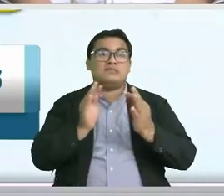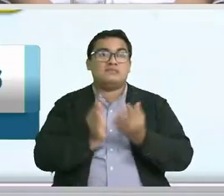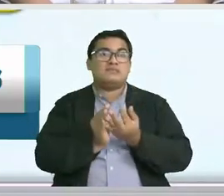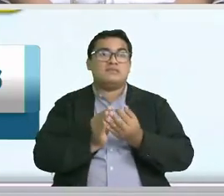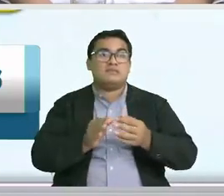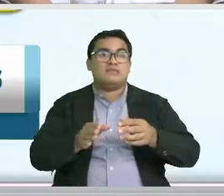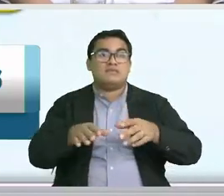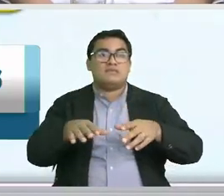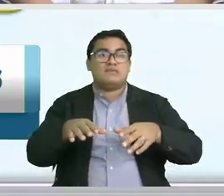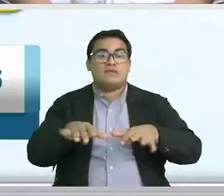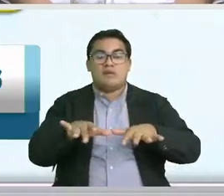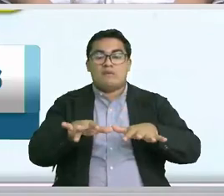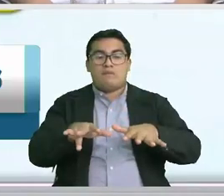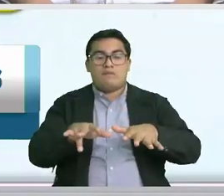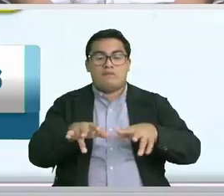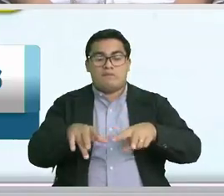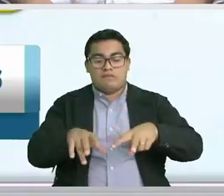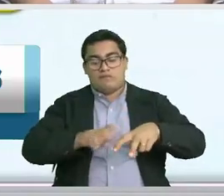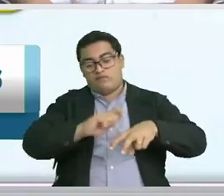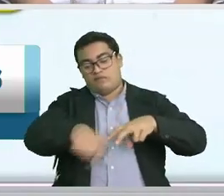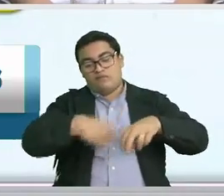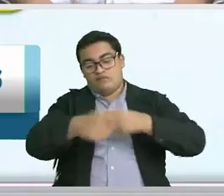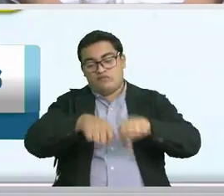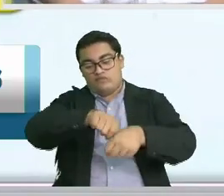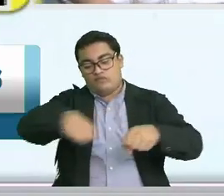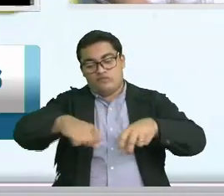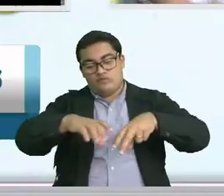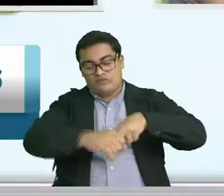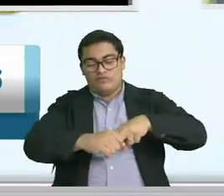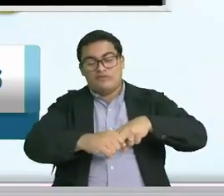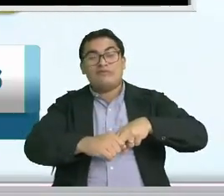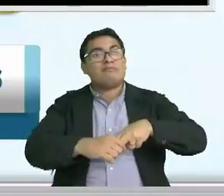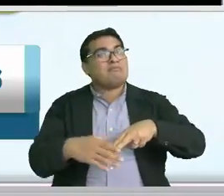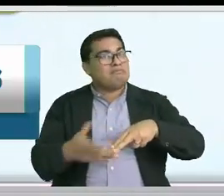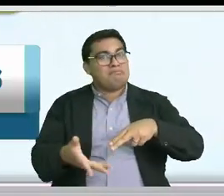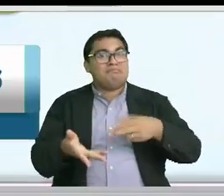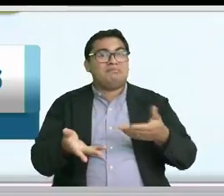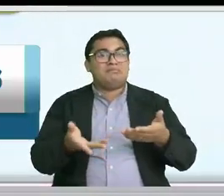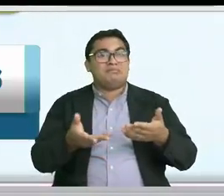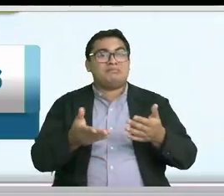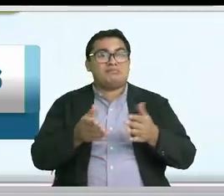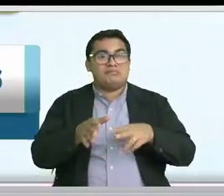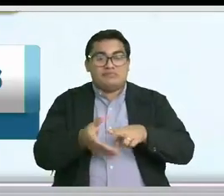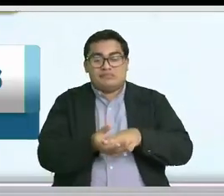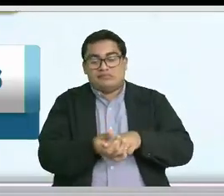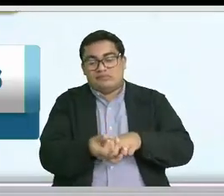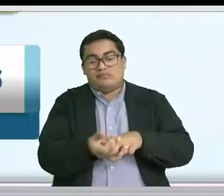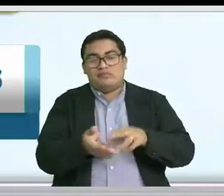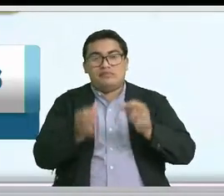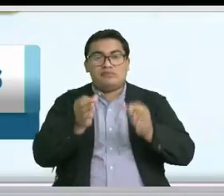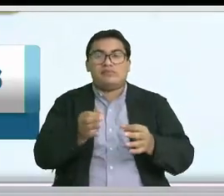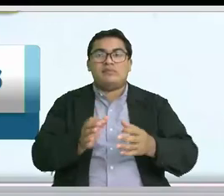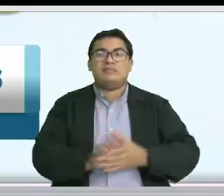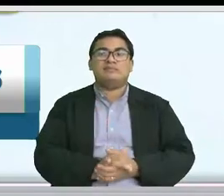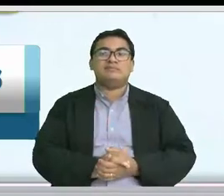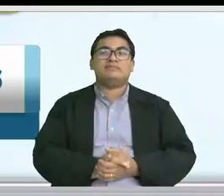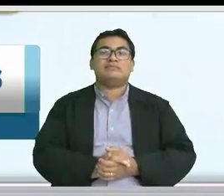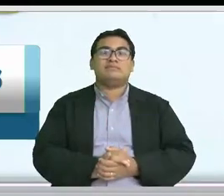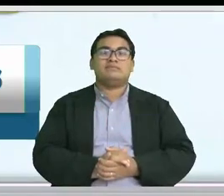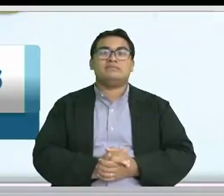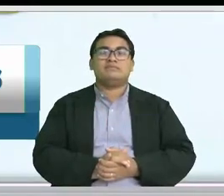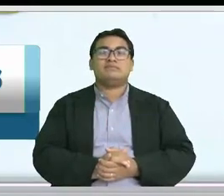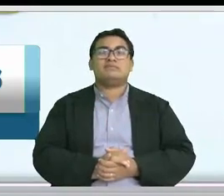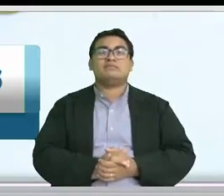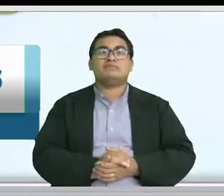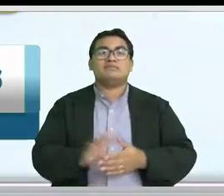pies en la noche. Lo hacen. Hay personas que lo hacen para que vaya formándose rectamente. Si hay dudas, lo